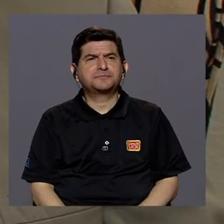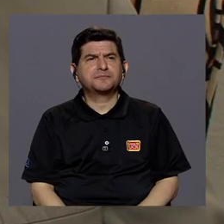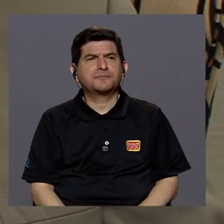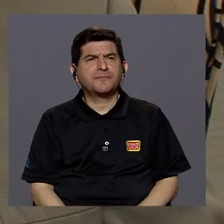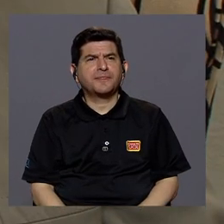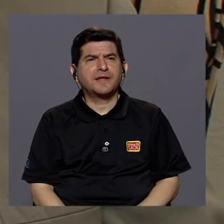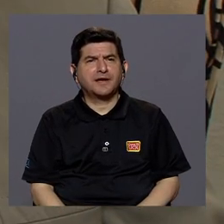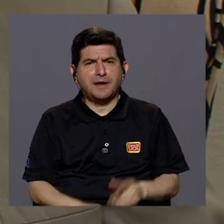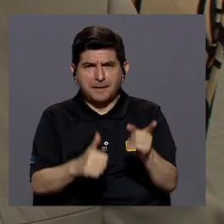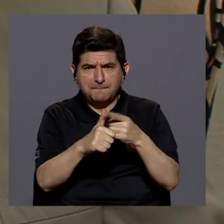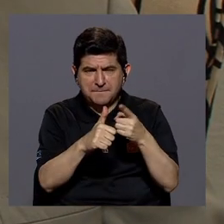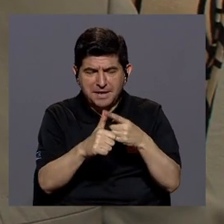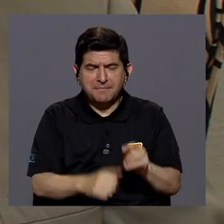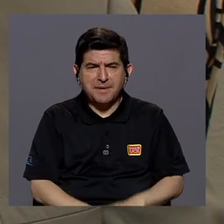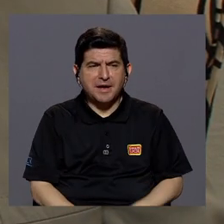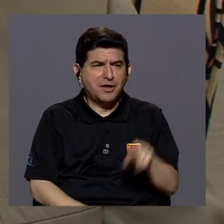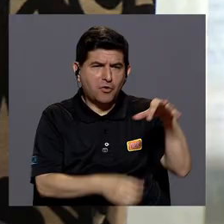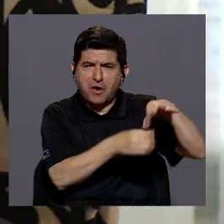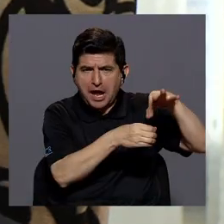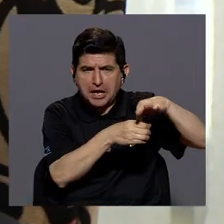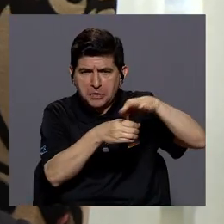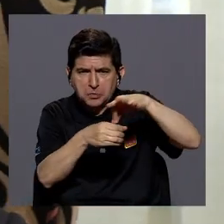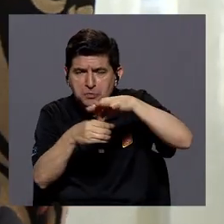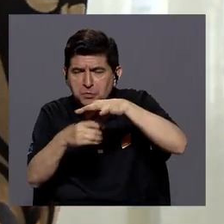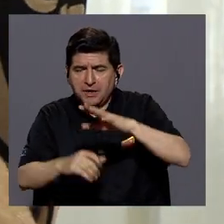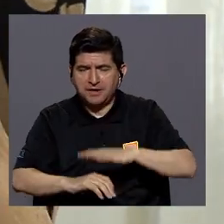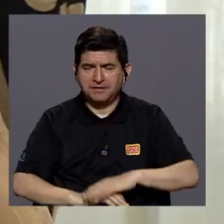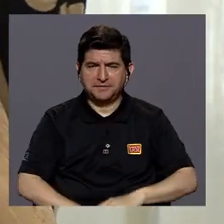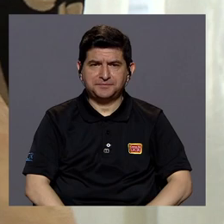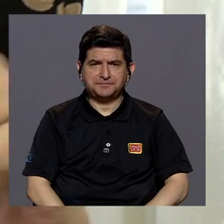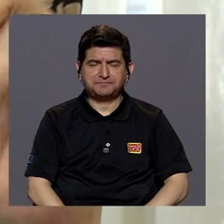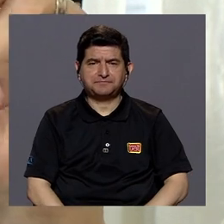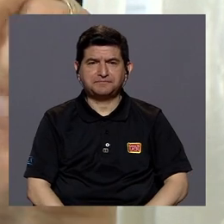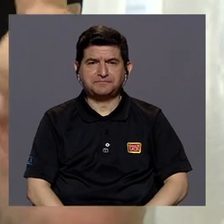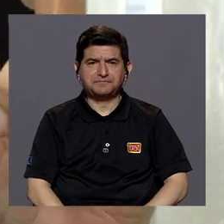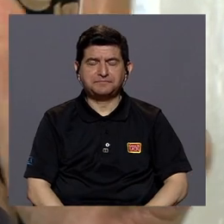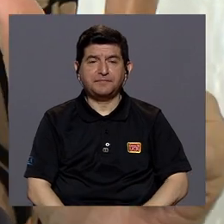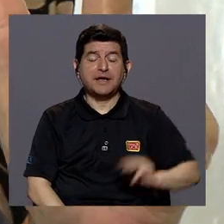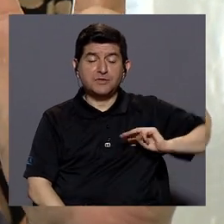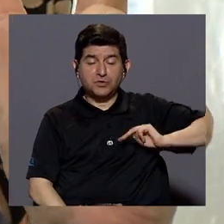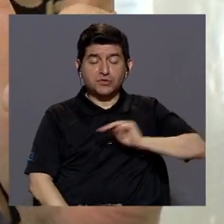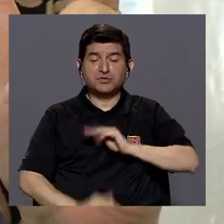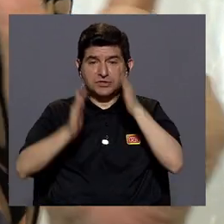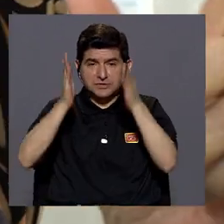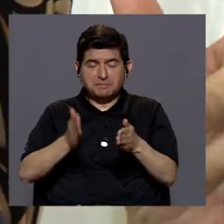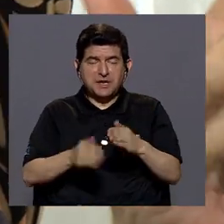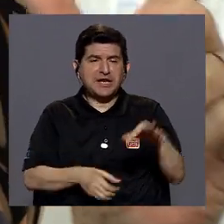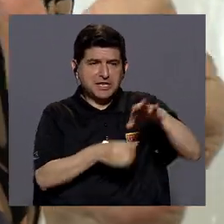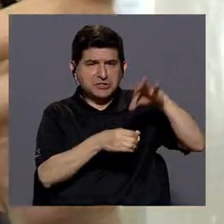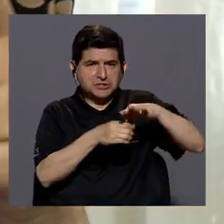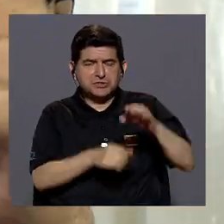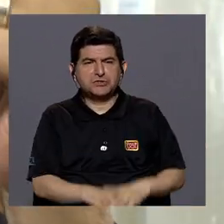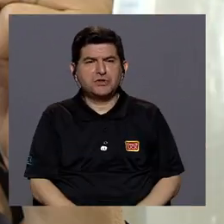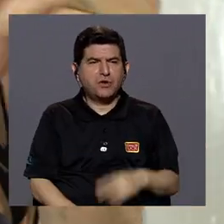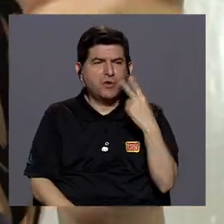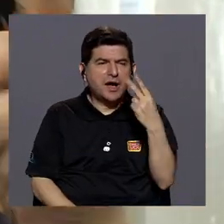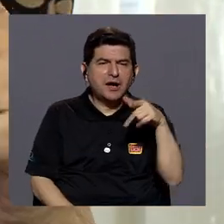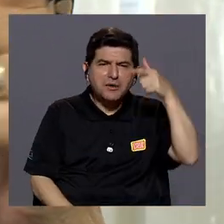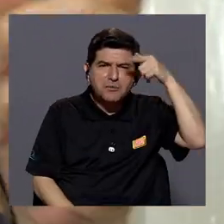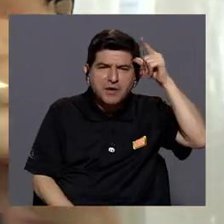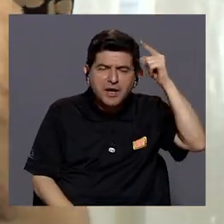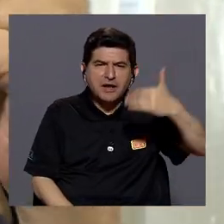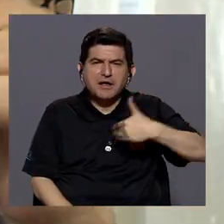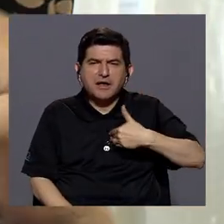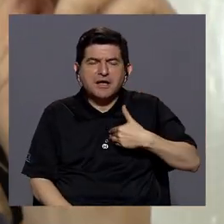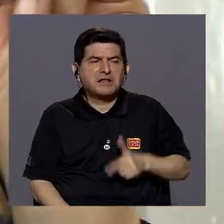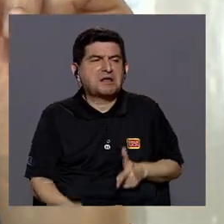Fuente de Agricultura. Agropecuario, sí. Entonces, iba al ministro de Agricultura a ver una ganadería que había